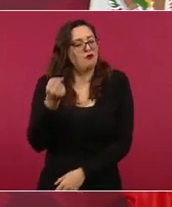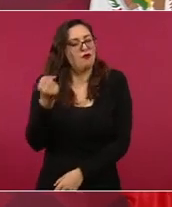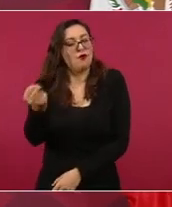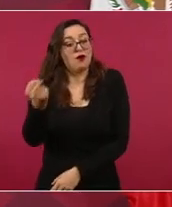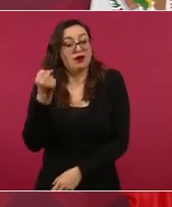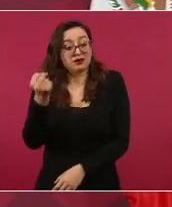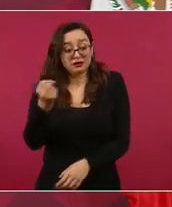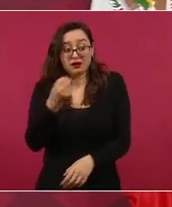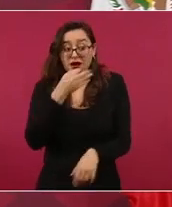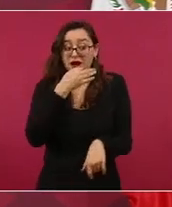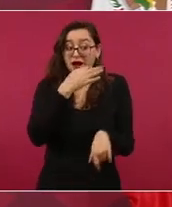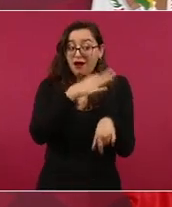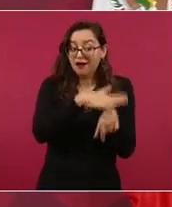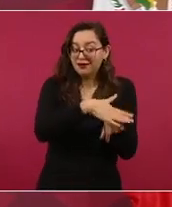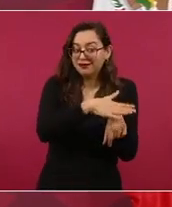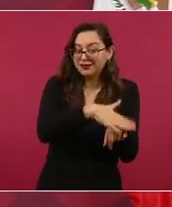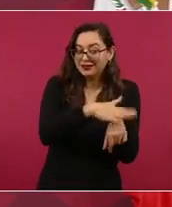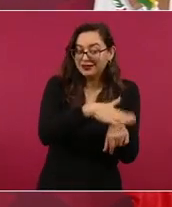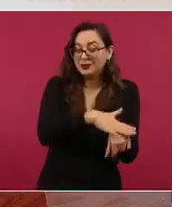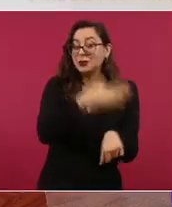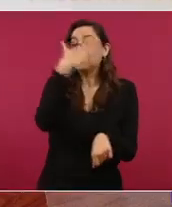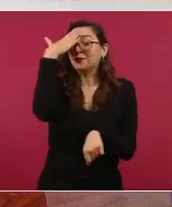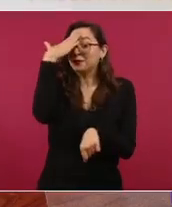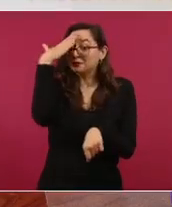sobre todo para los jóvenes,